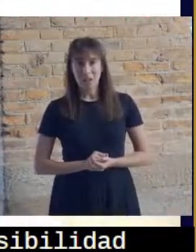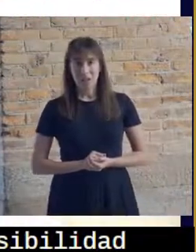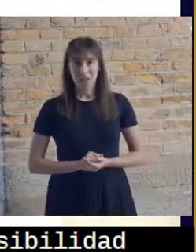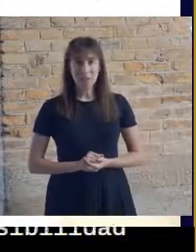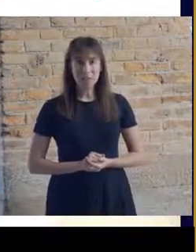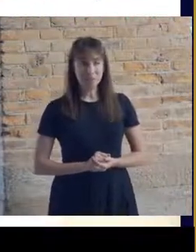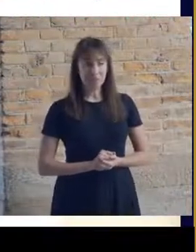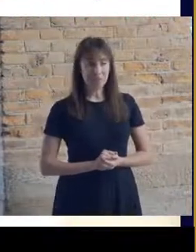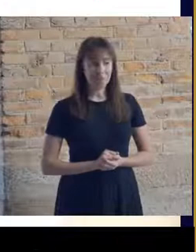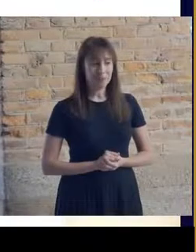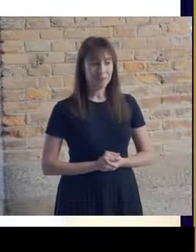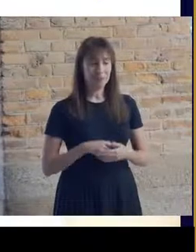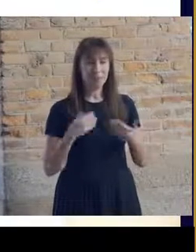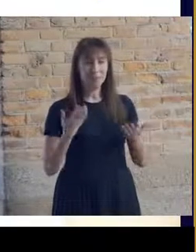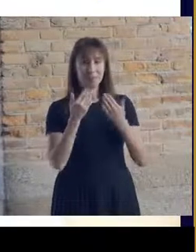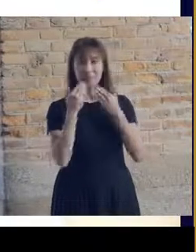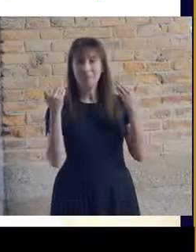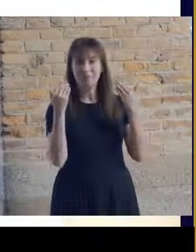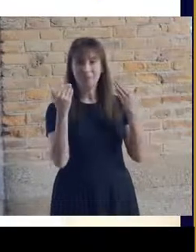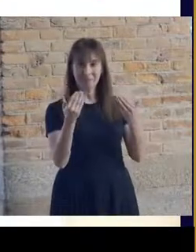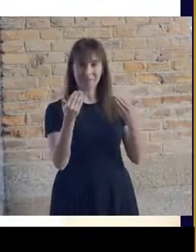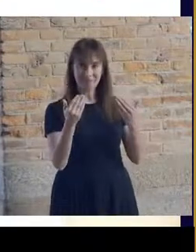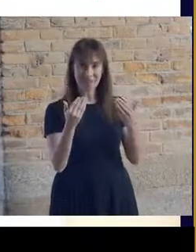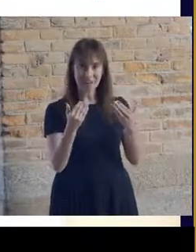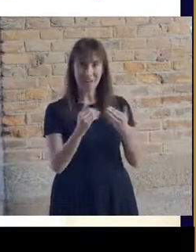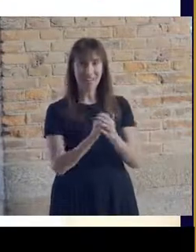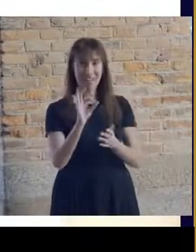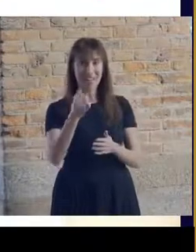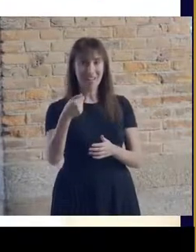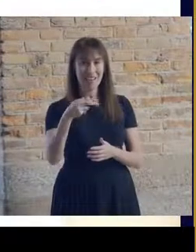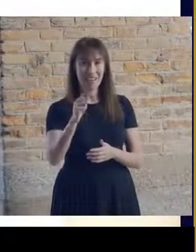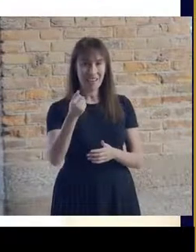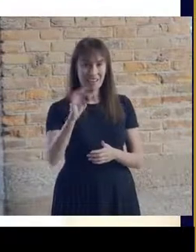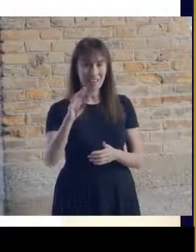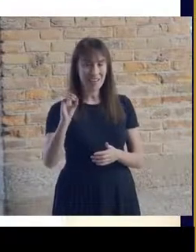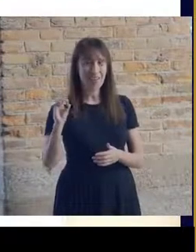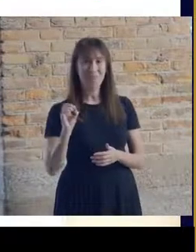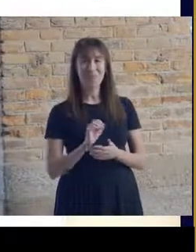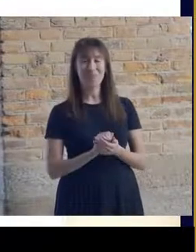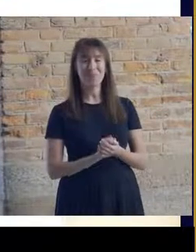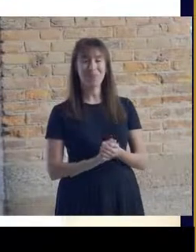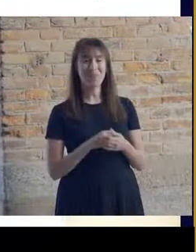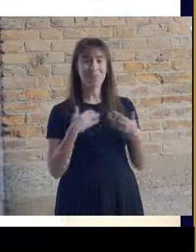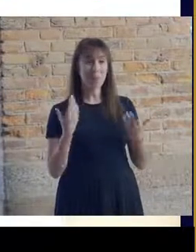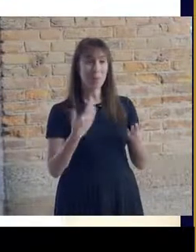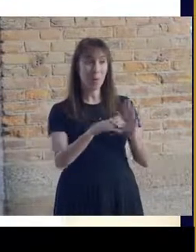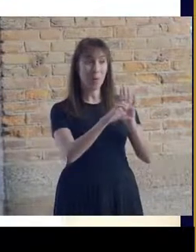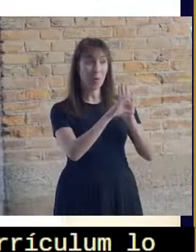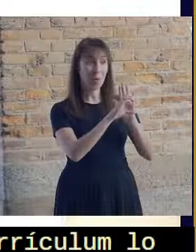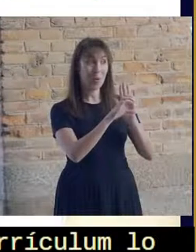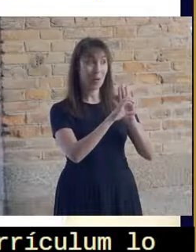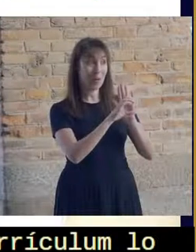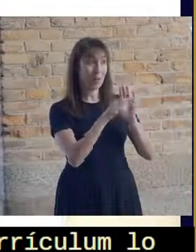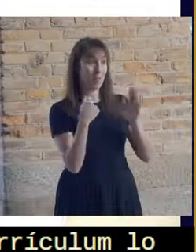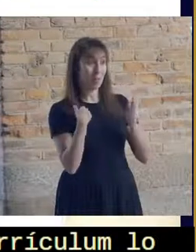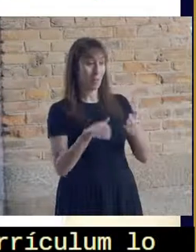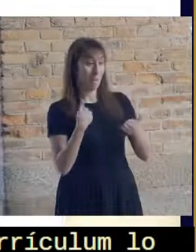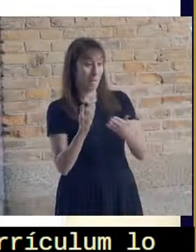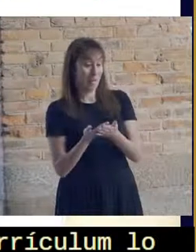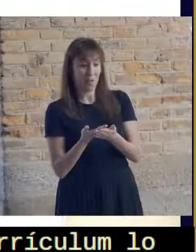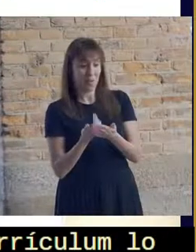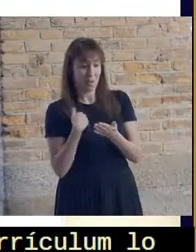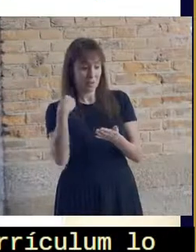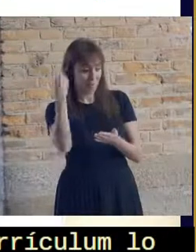sensorial bueno muchas muchas gracias Sagrario yo eso el currículum lo piden Yo pensé que nunca se